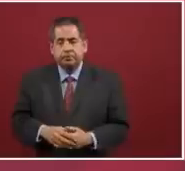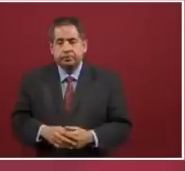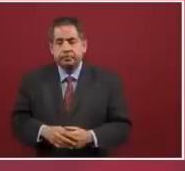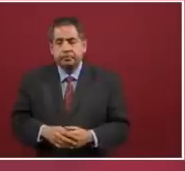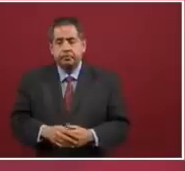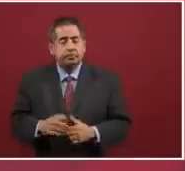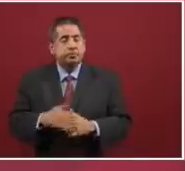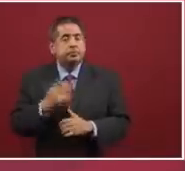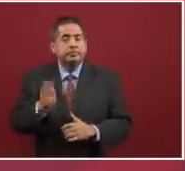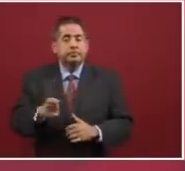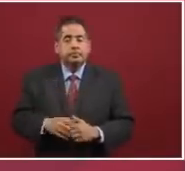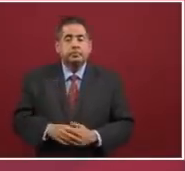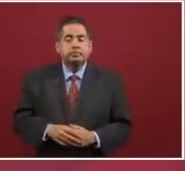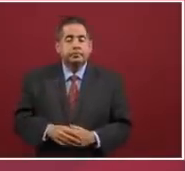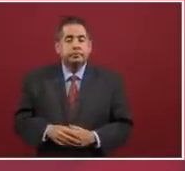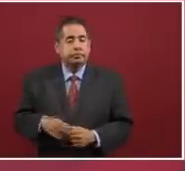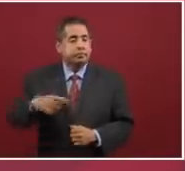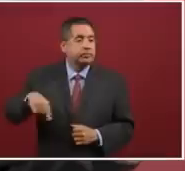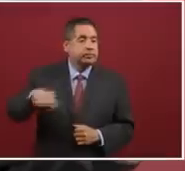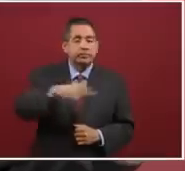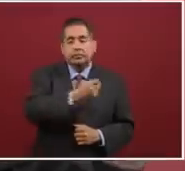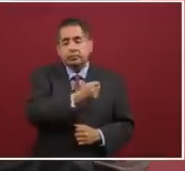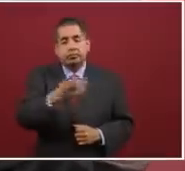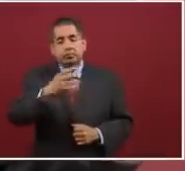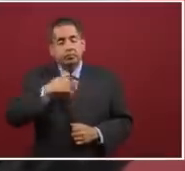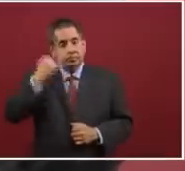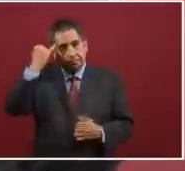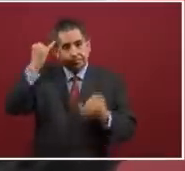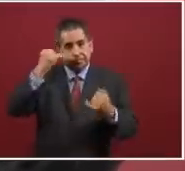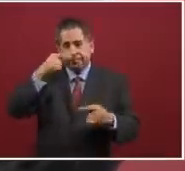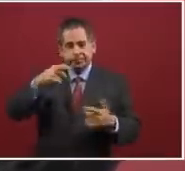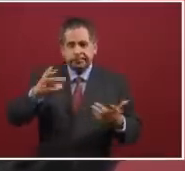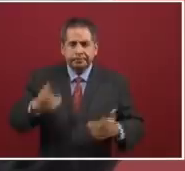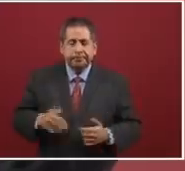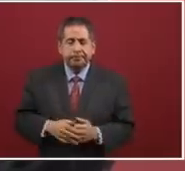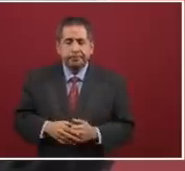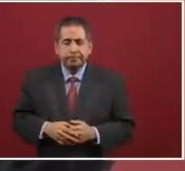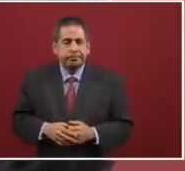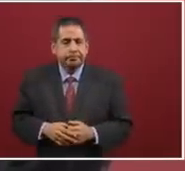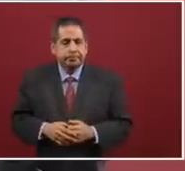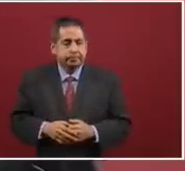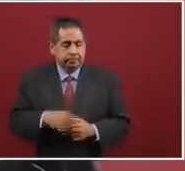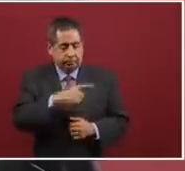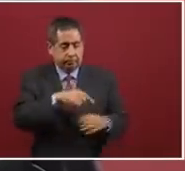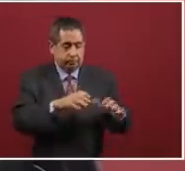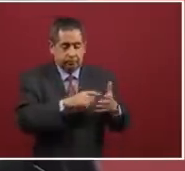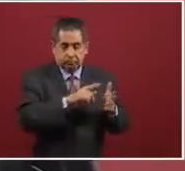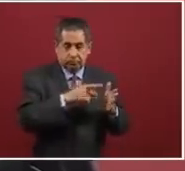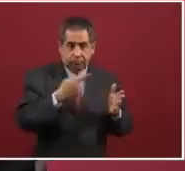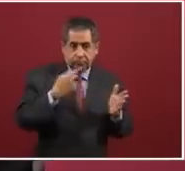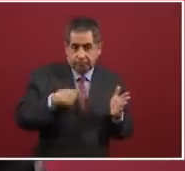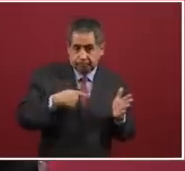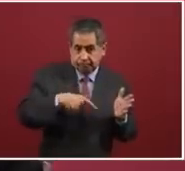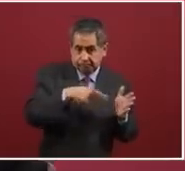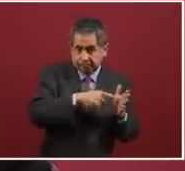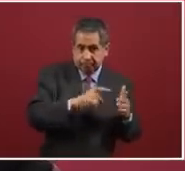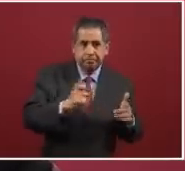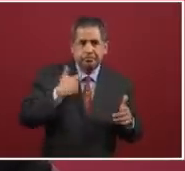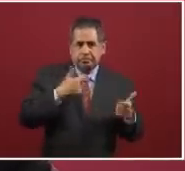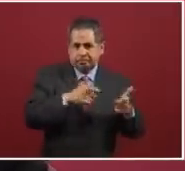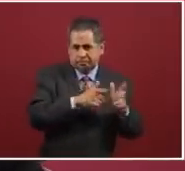Porque hay la idea de que la gente no tiene capacidad